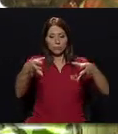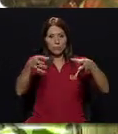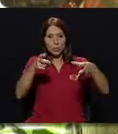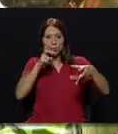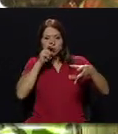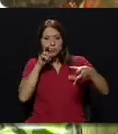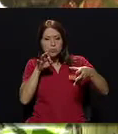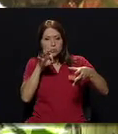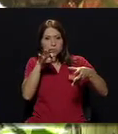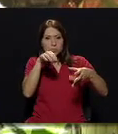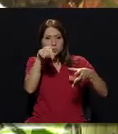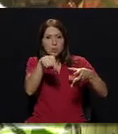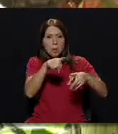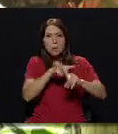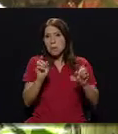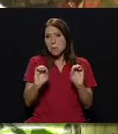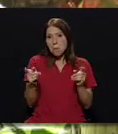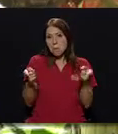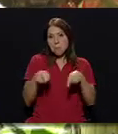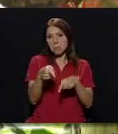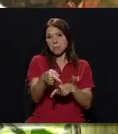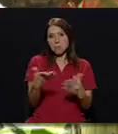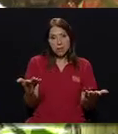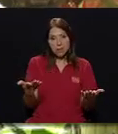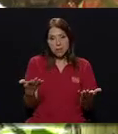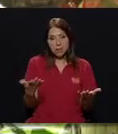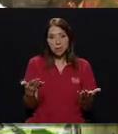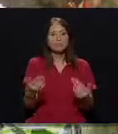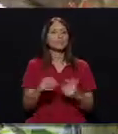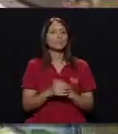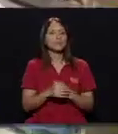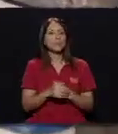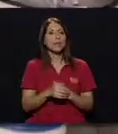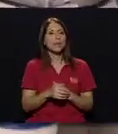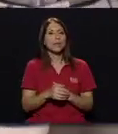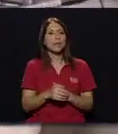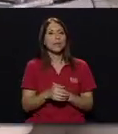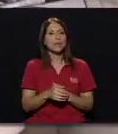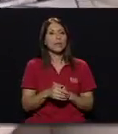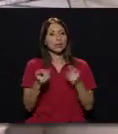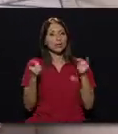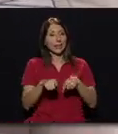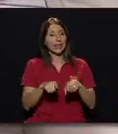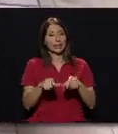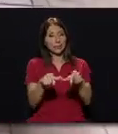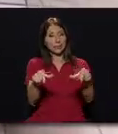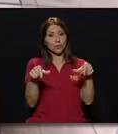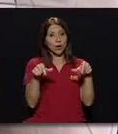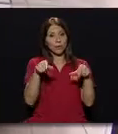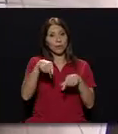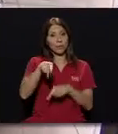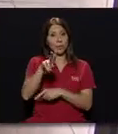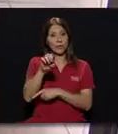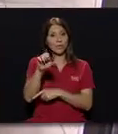Pero no se me dio de tener colmenas. Sucede que en Puriscal